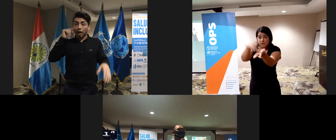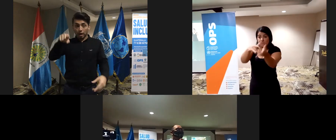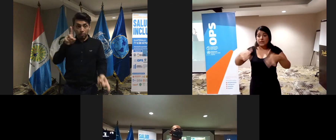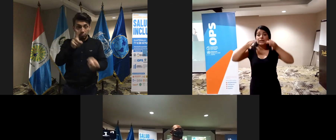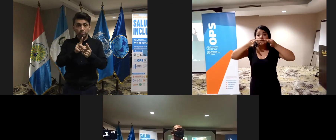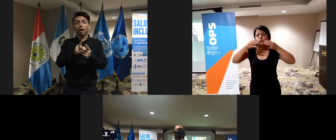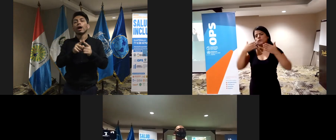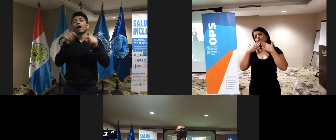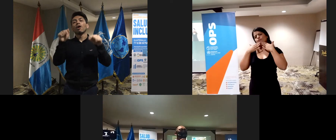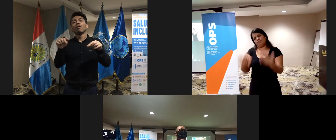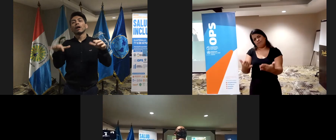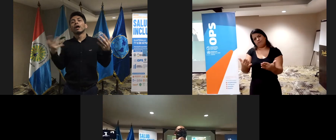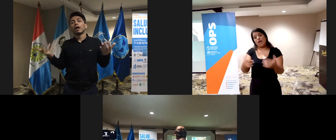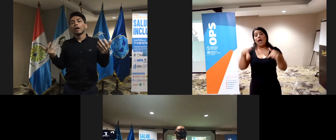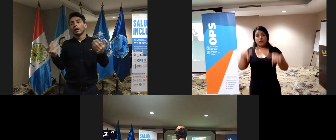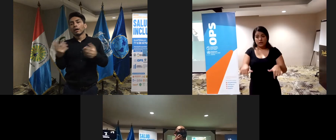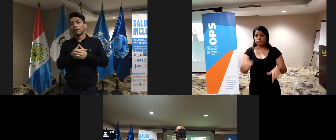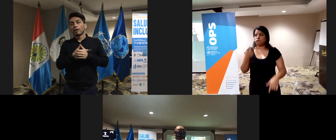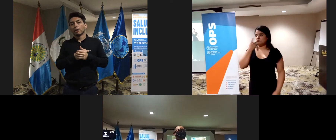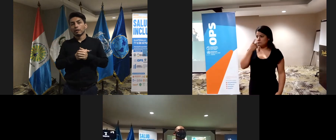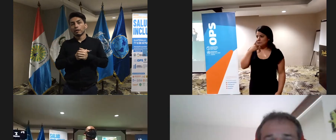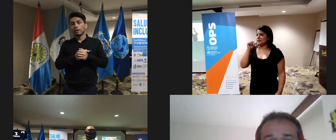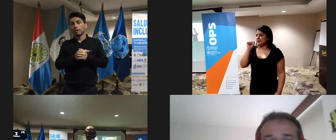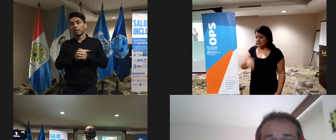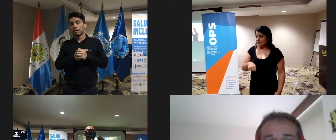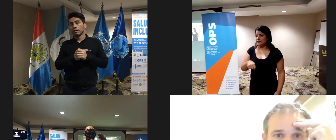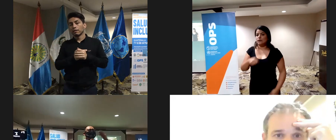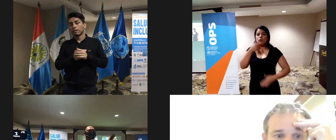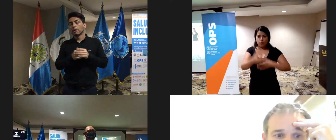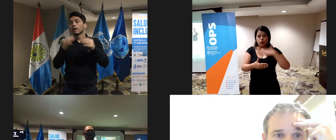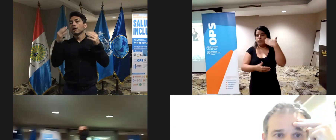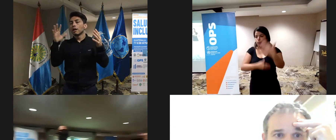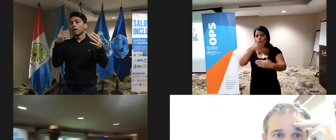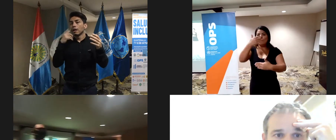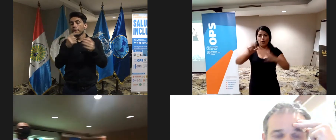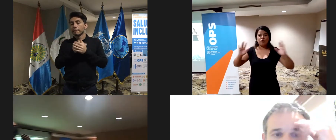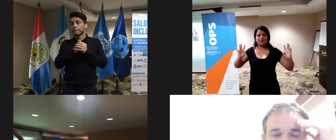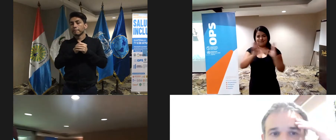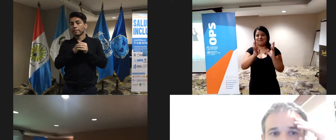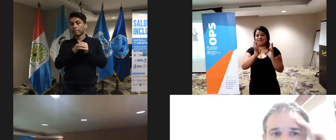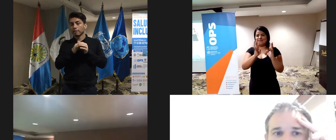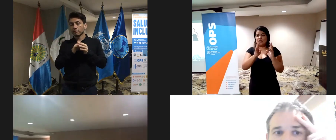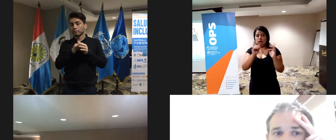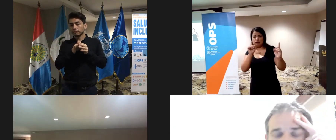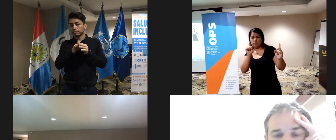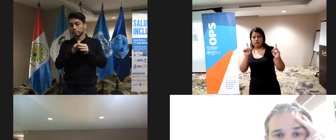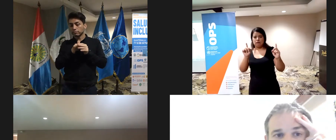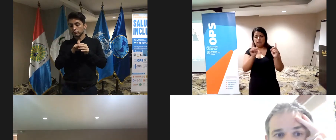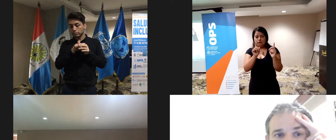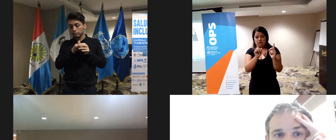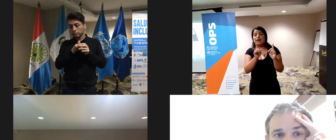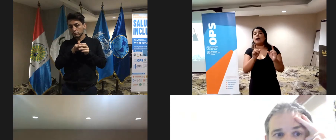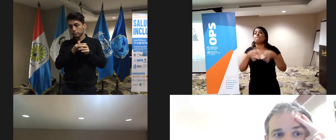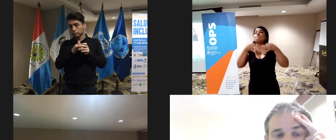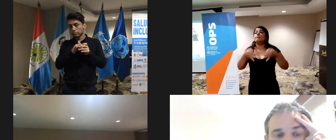da una muestra de que podemos volver ya a encontrarnos, podemos volver a estar un poco cerca, pero